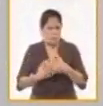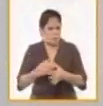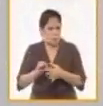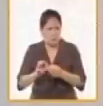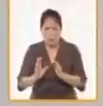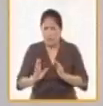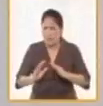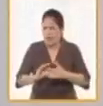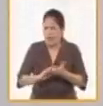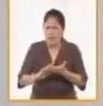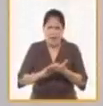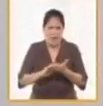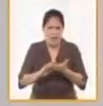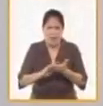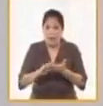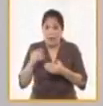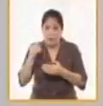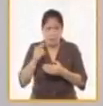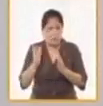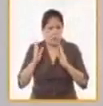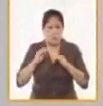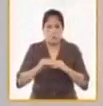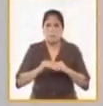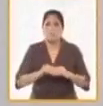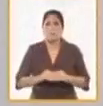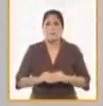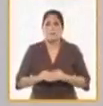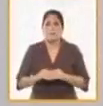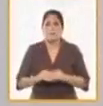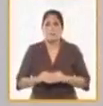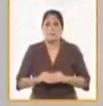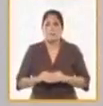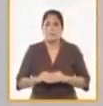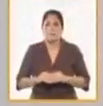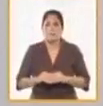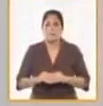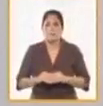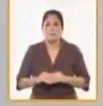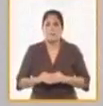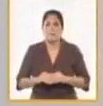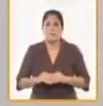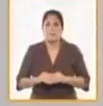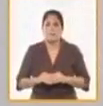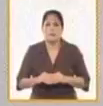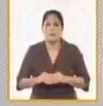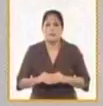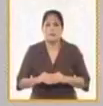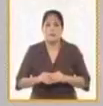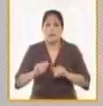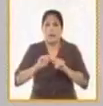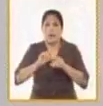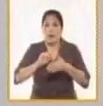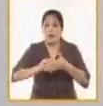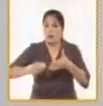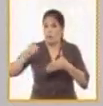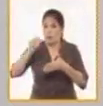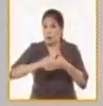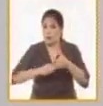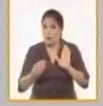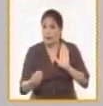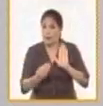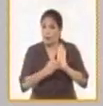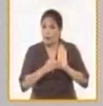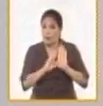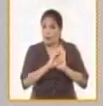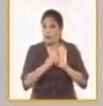evento negativo durante toda la jornada. Pero este es un evento que está enmarcado en nuestra Constitución, porque muchos